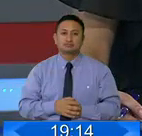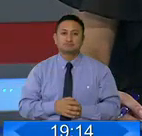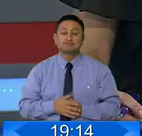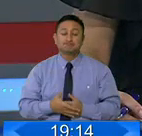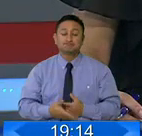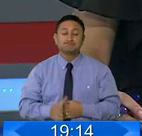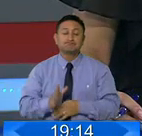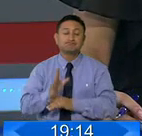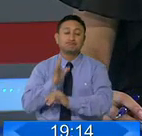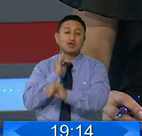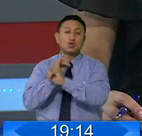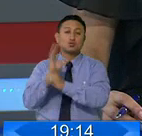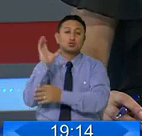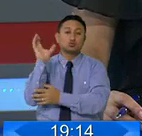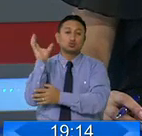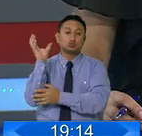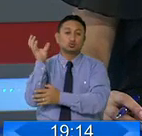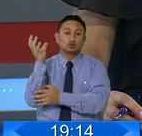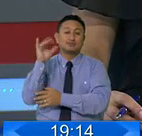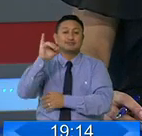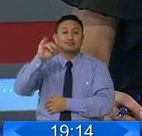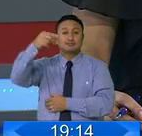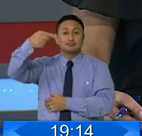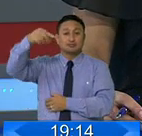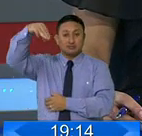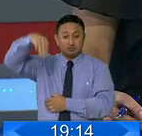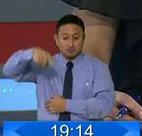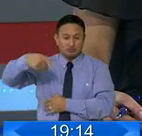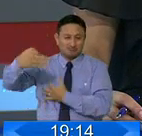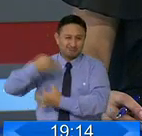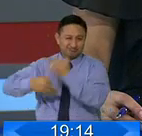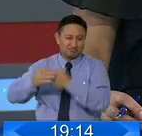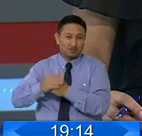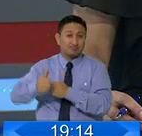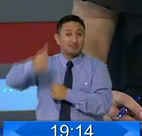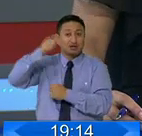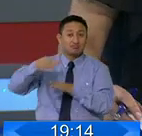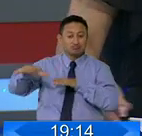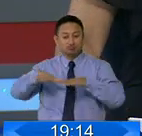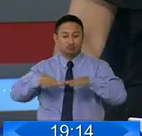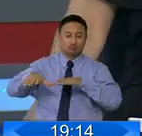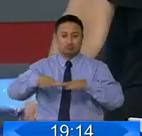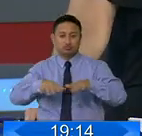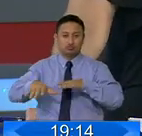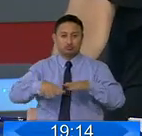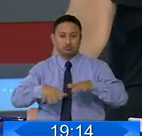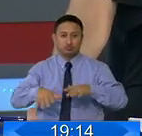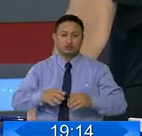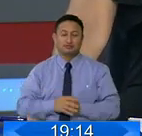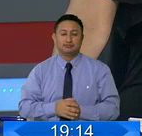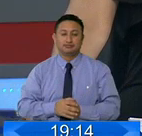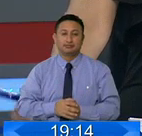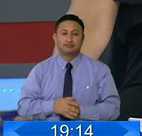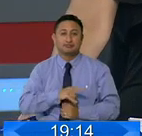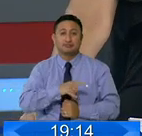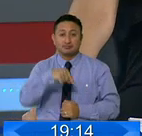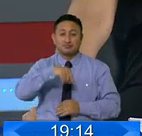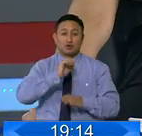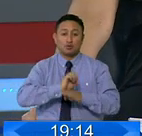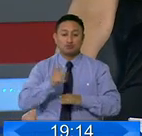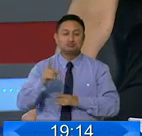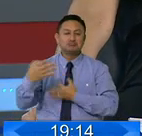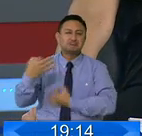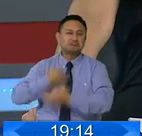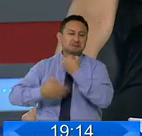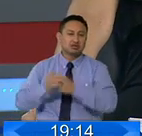Instituto Geofísico de la Escuela Politécnica Nacional da detalles del movimiento telúrico que se sintió el pasado 6 de septiembre en el país.